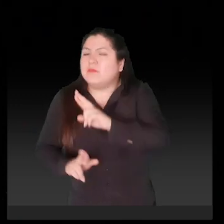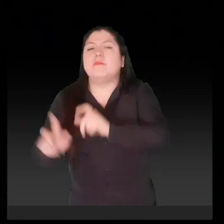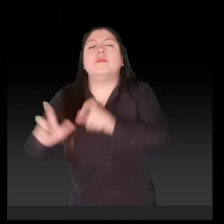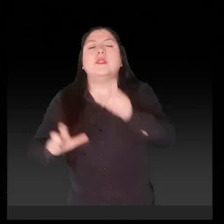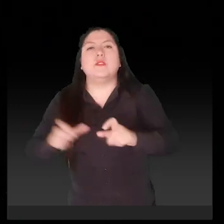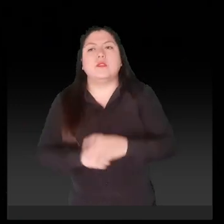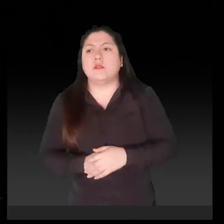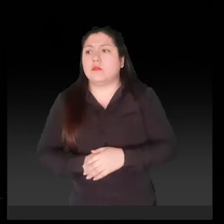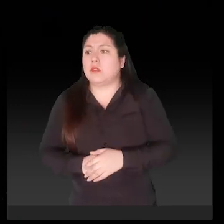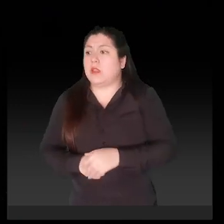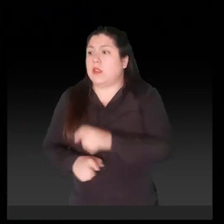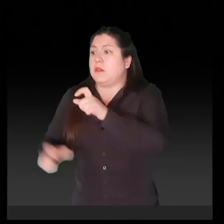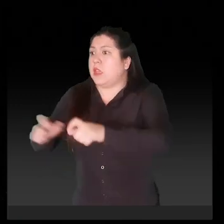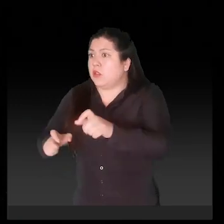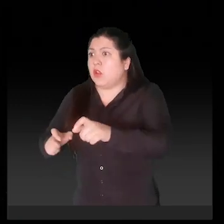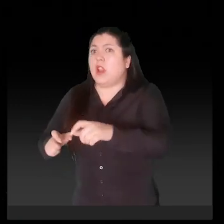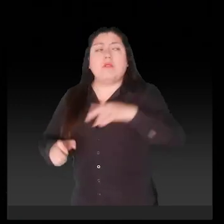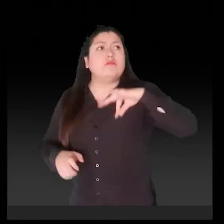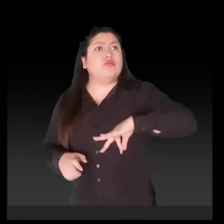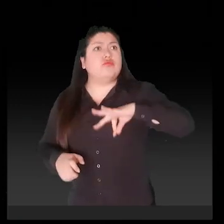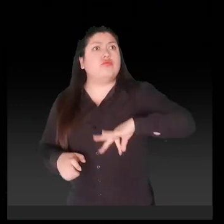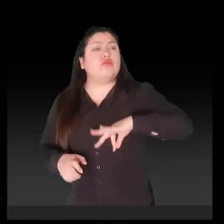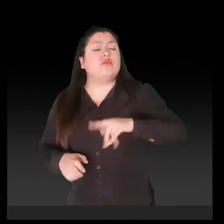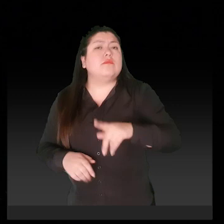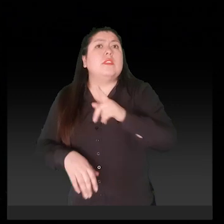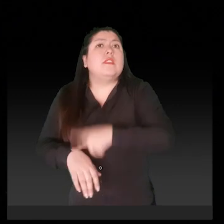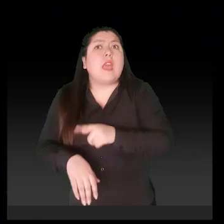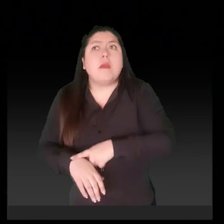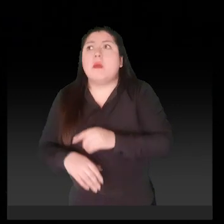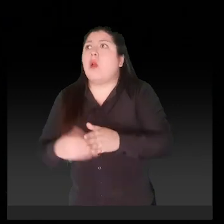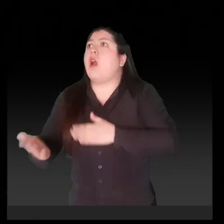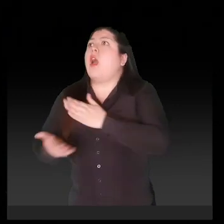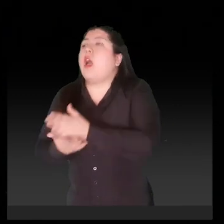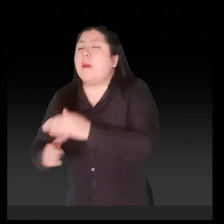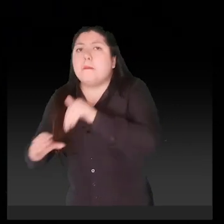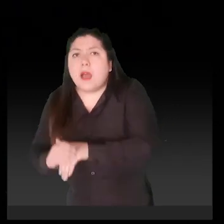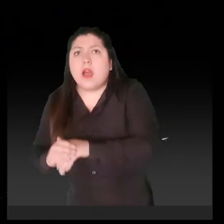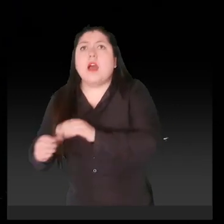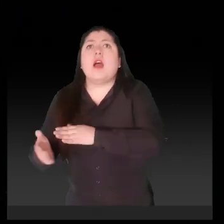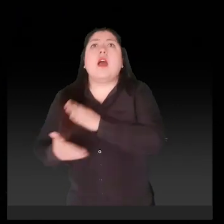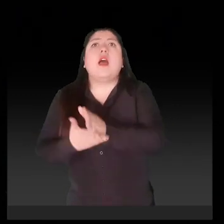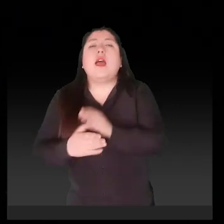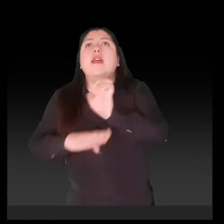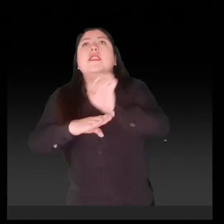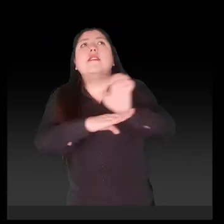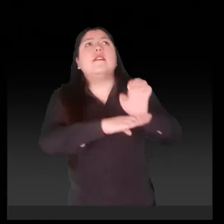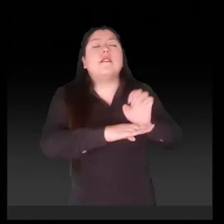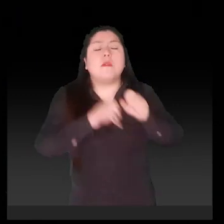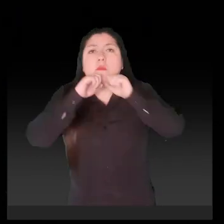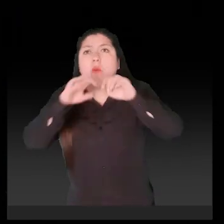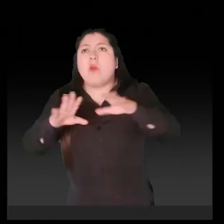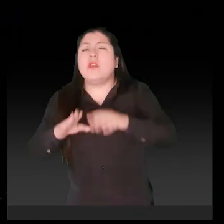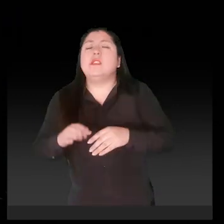ahorrar el tiempo a las personas para ir a los bancos, para ir a hacer los trámites de las entidades públicas. Igualmente, cuando tengan